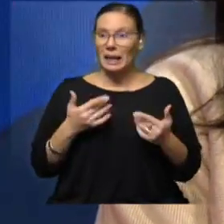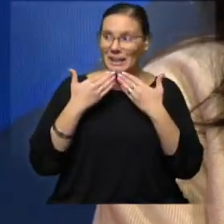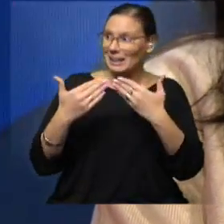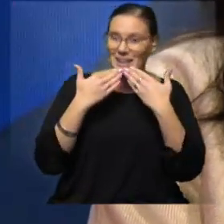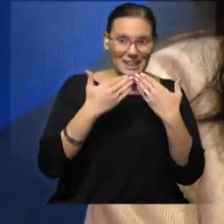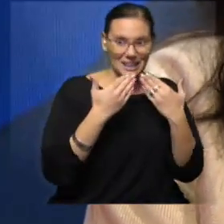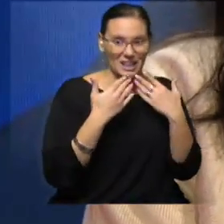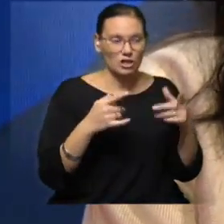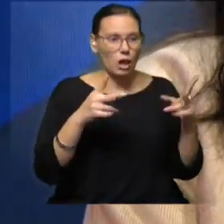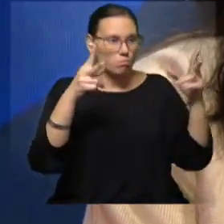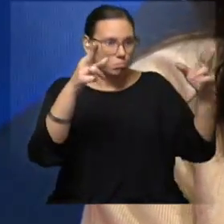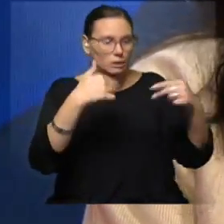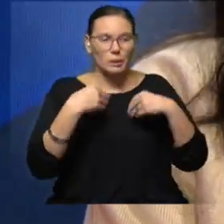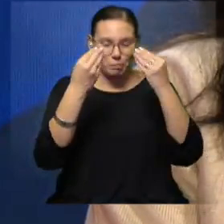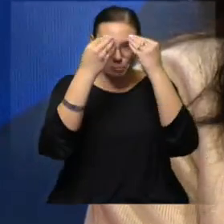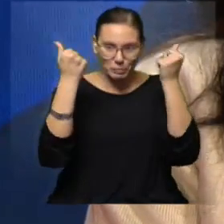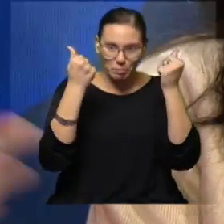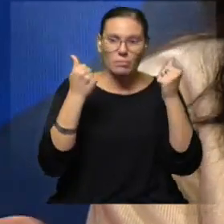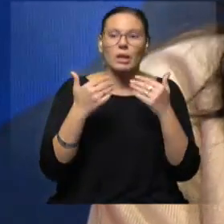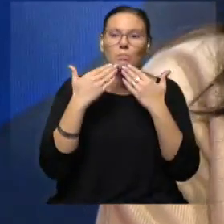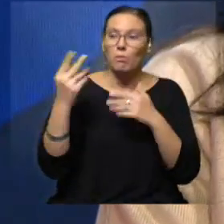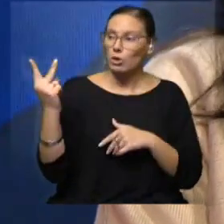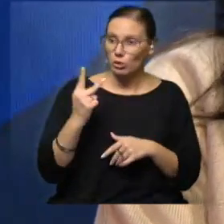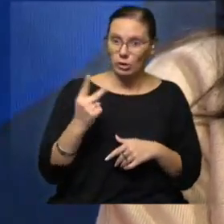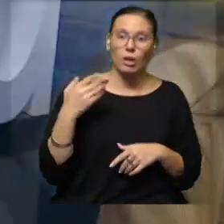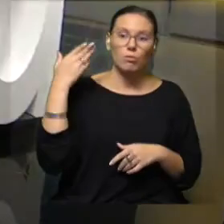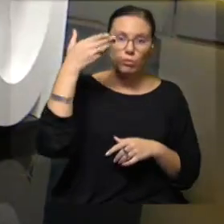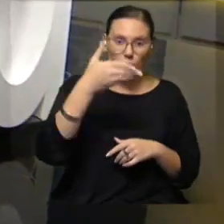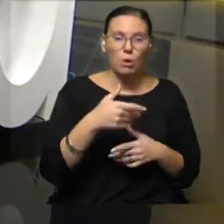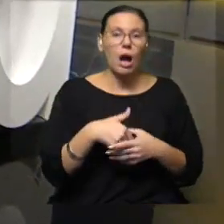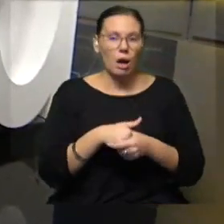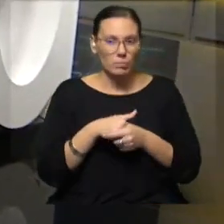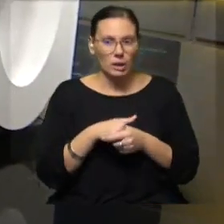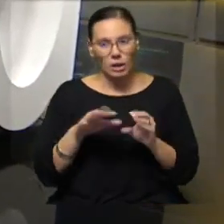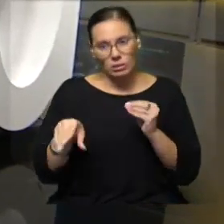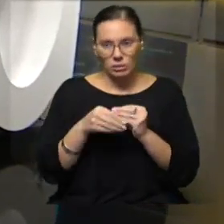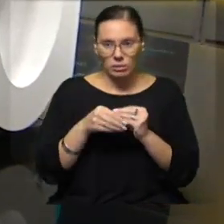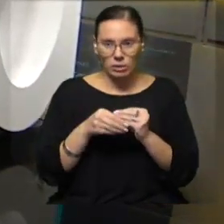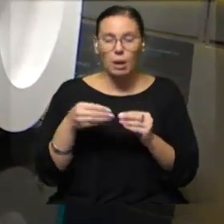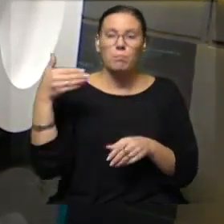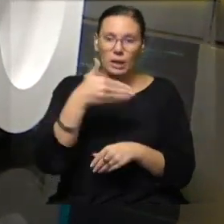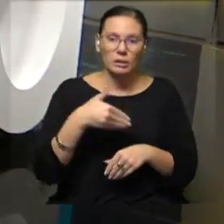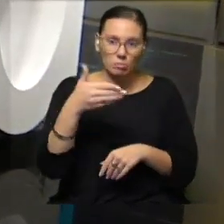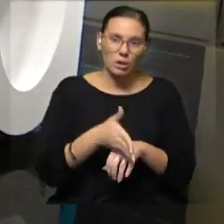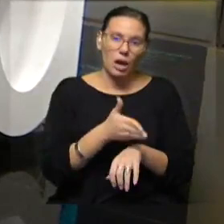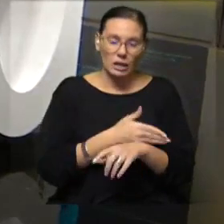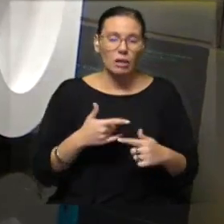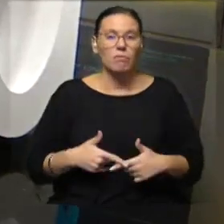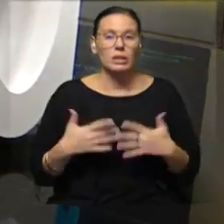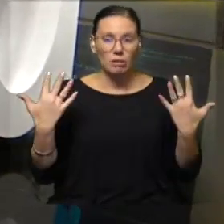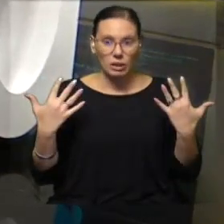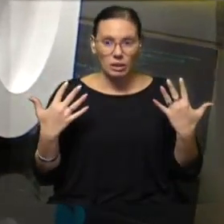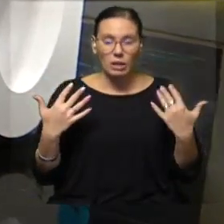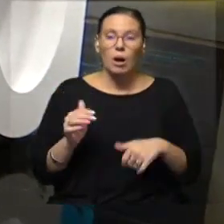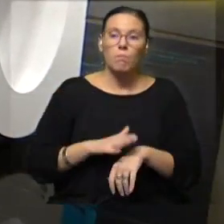gracias. Lo que más me acuerdo fue fuimos nosotras dos con dos amigas más que habían participado previamente en el festival, y